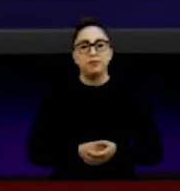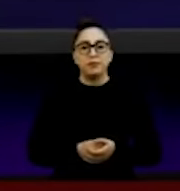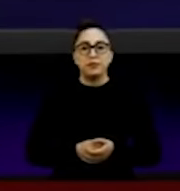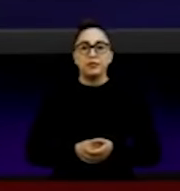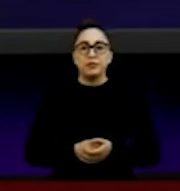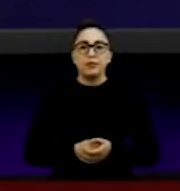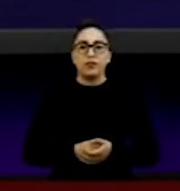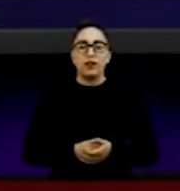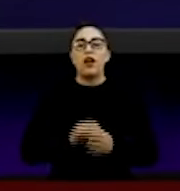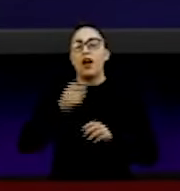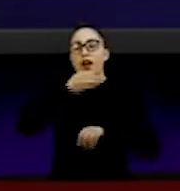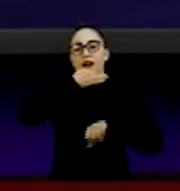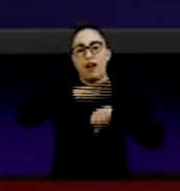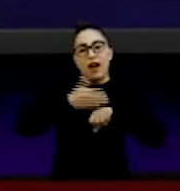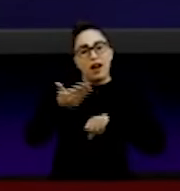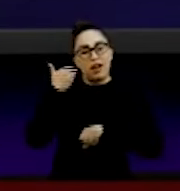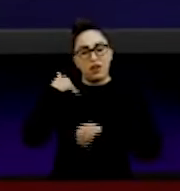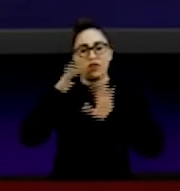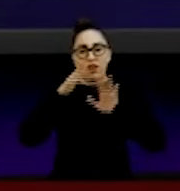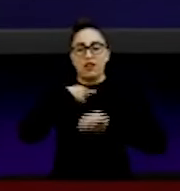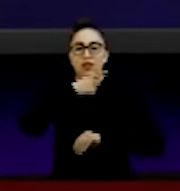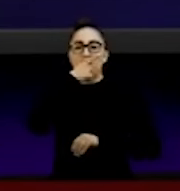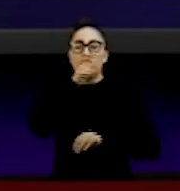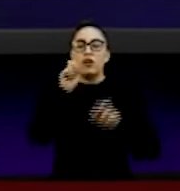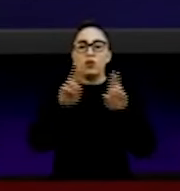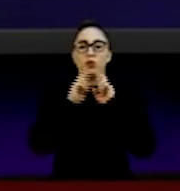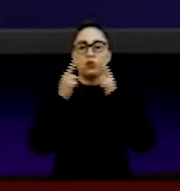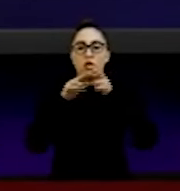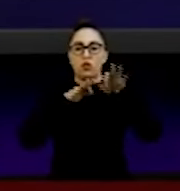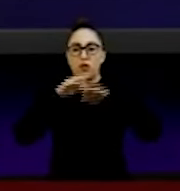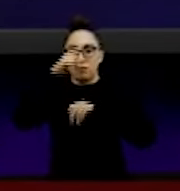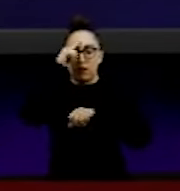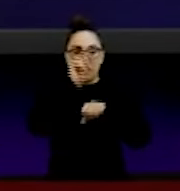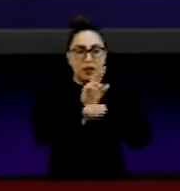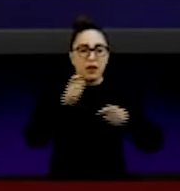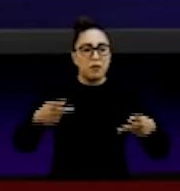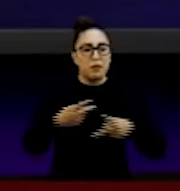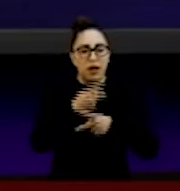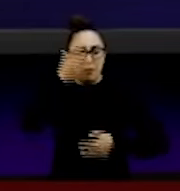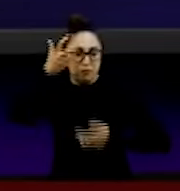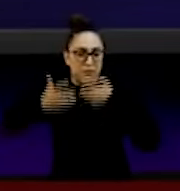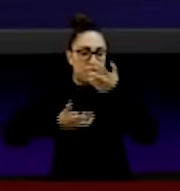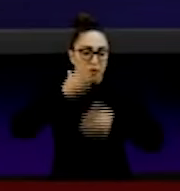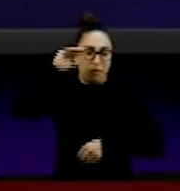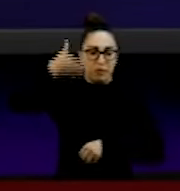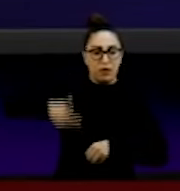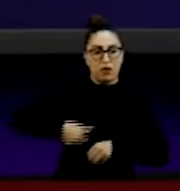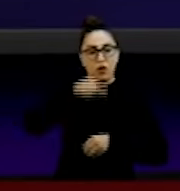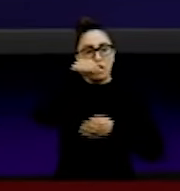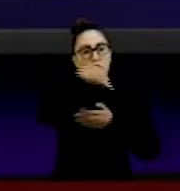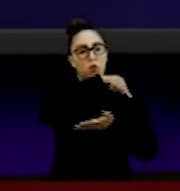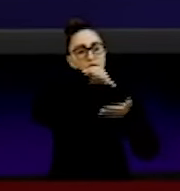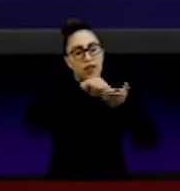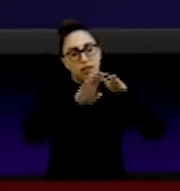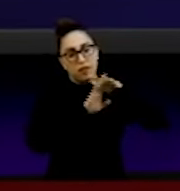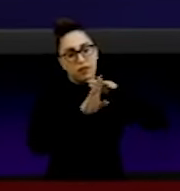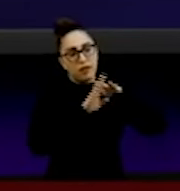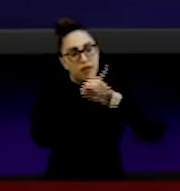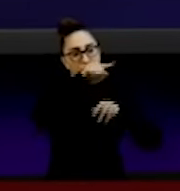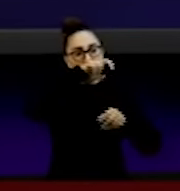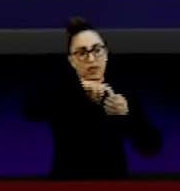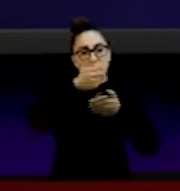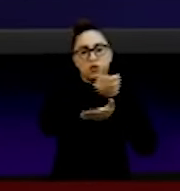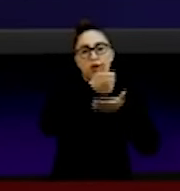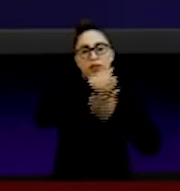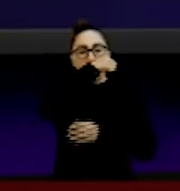Ya se lo adelantábamos, mire, el grupo de trabajo que da seguimiento al incendio ocurrido en una estación migratoria en Ciudad